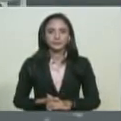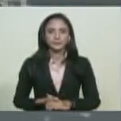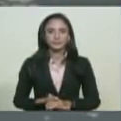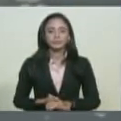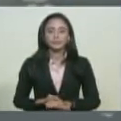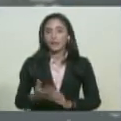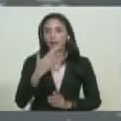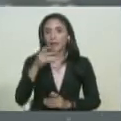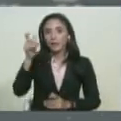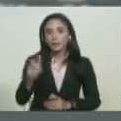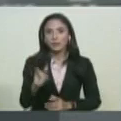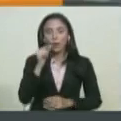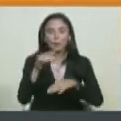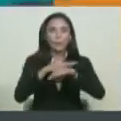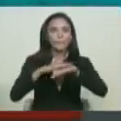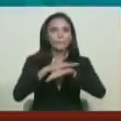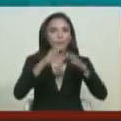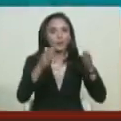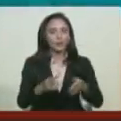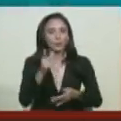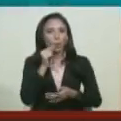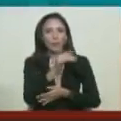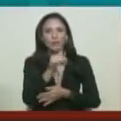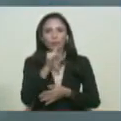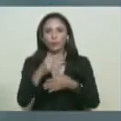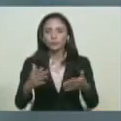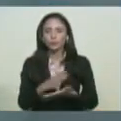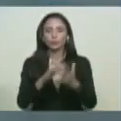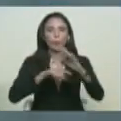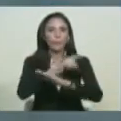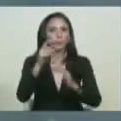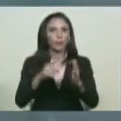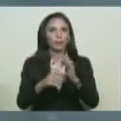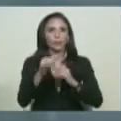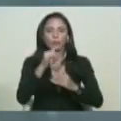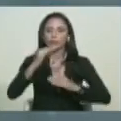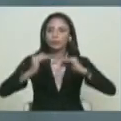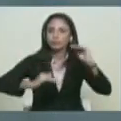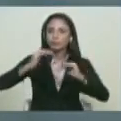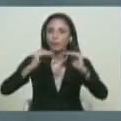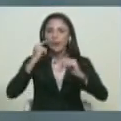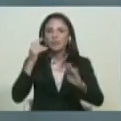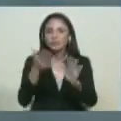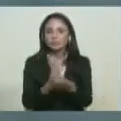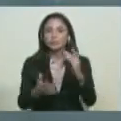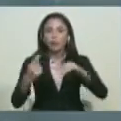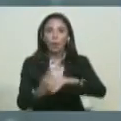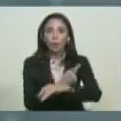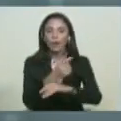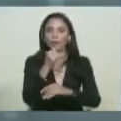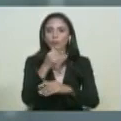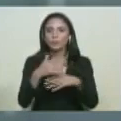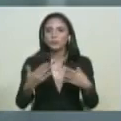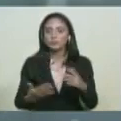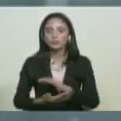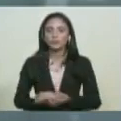Bien, agradecemos al ministro Néstor Luis Reverol por la información y el balance que nos daba a esta hora. Es importante